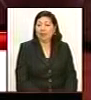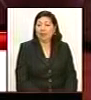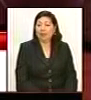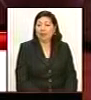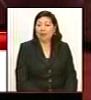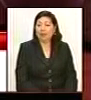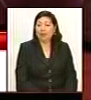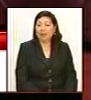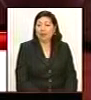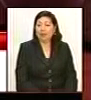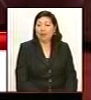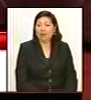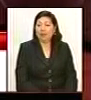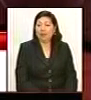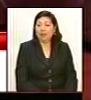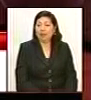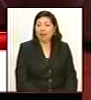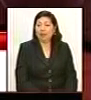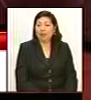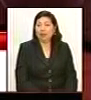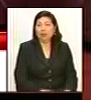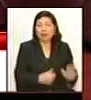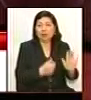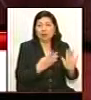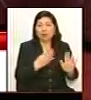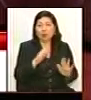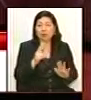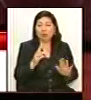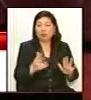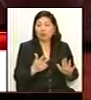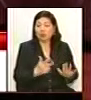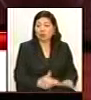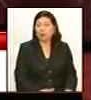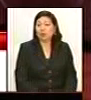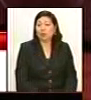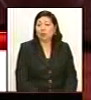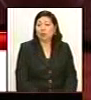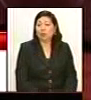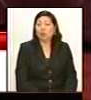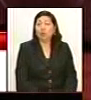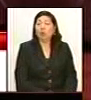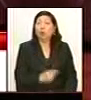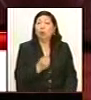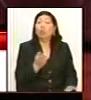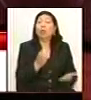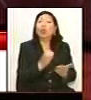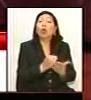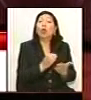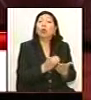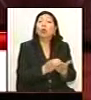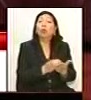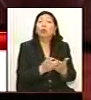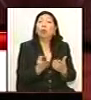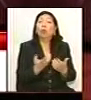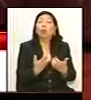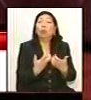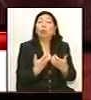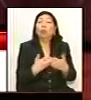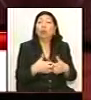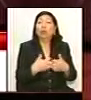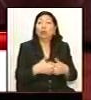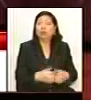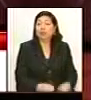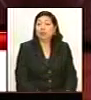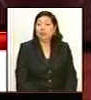Que fue el contrato 69-2018, donde hace un contrato con esta empresa,